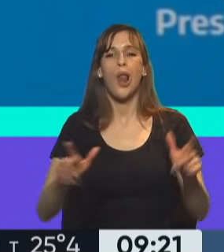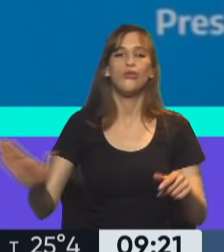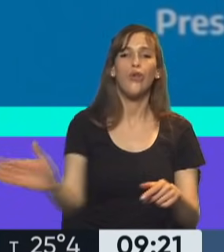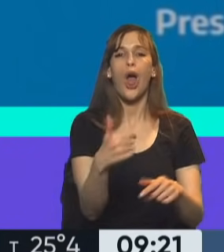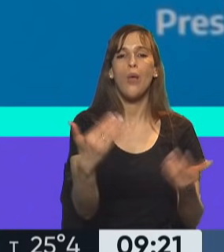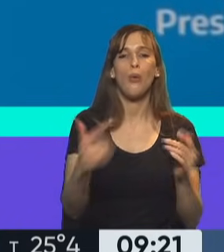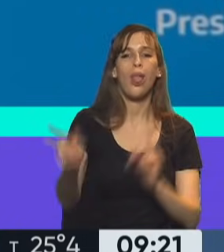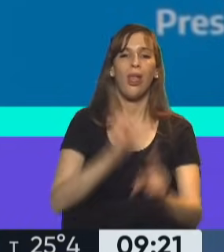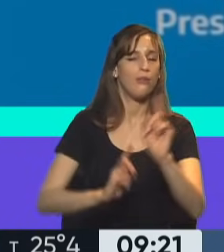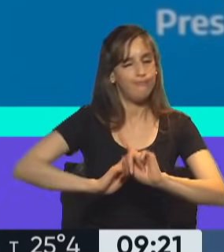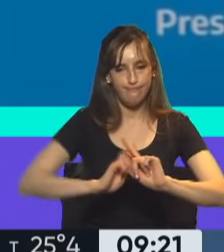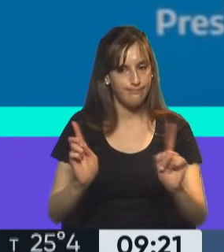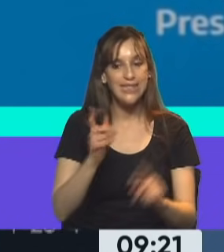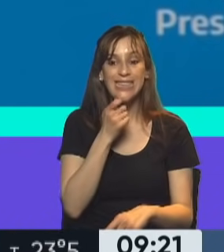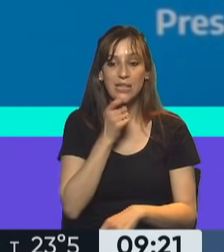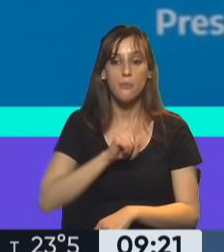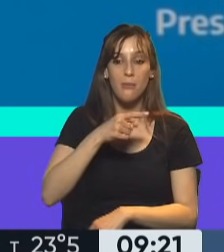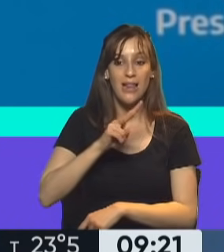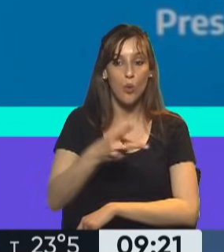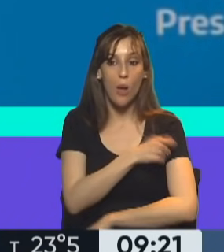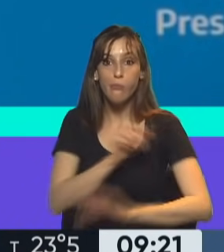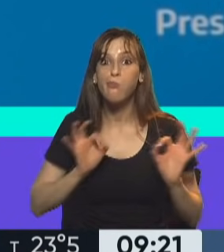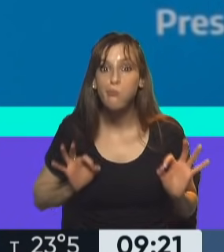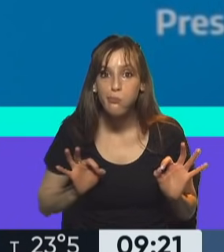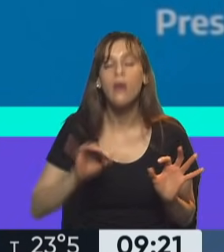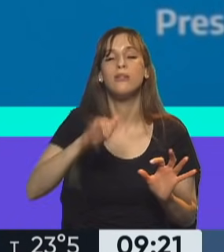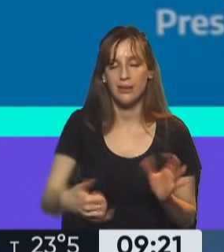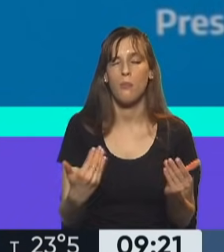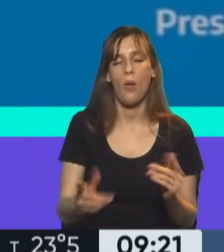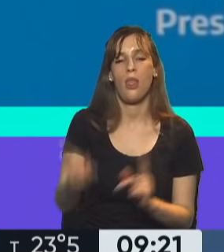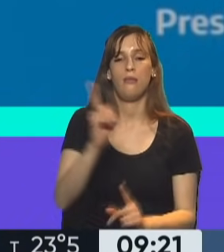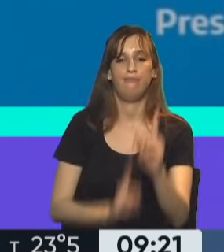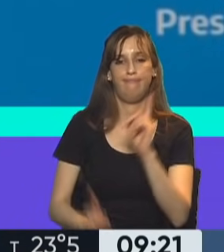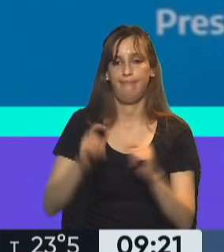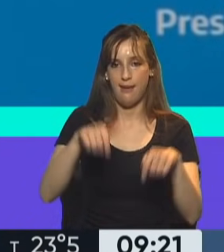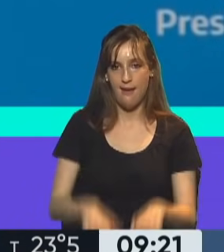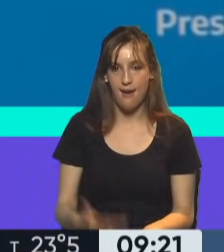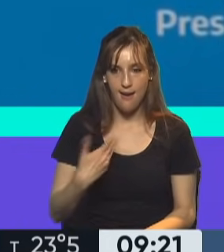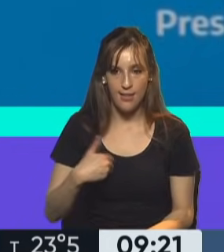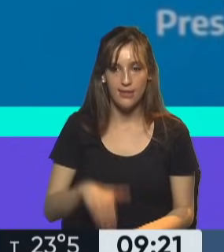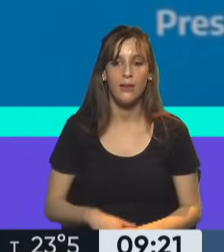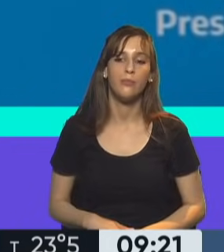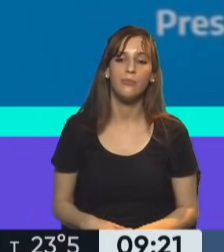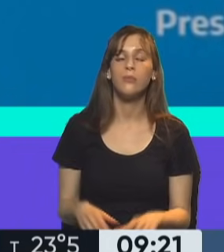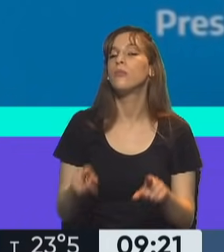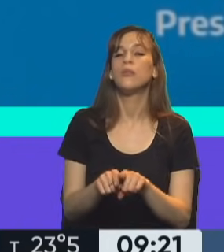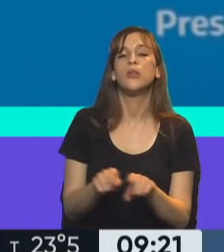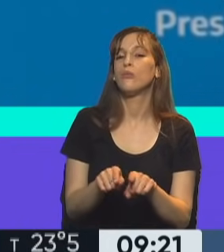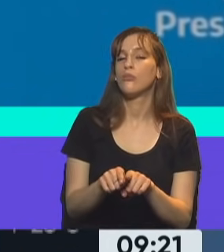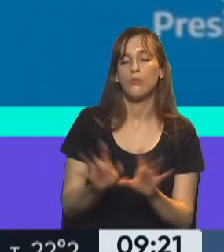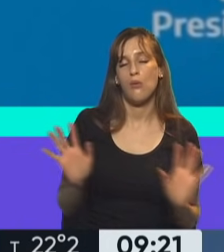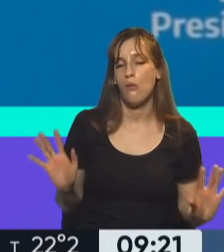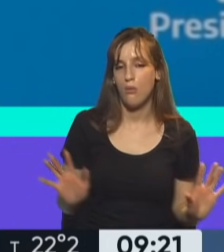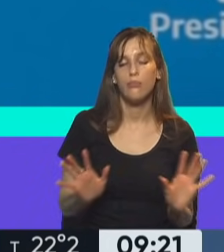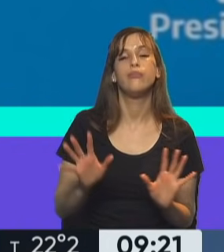a monitorear cada una de las decisiones y el impacto epidemiológico que tenga, como siempre se vino haciendo hasta ahora. El